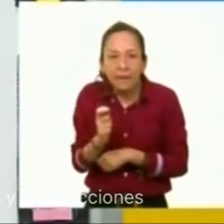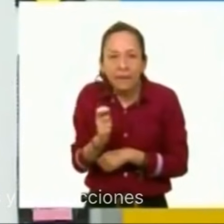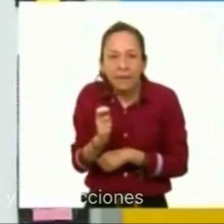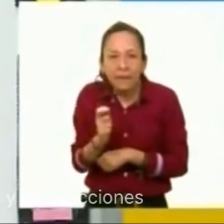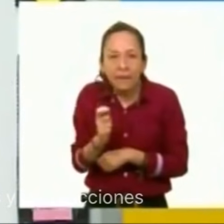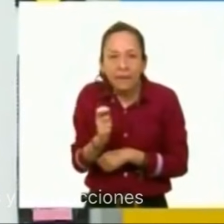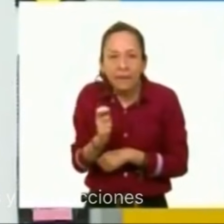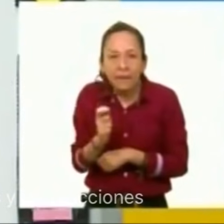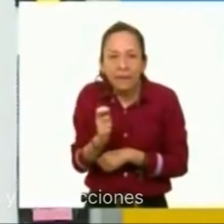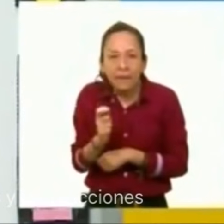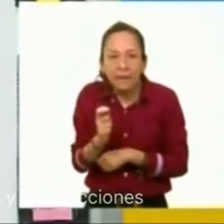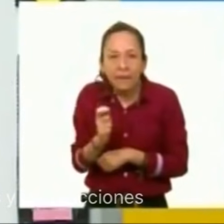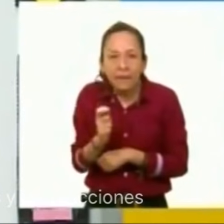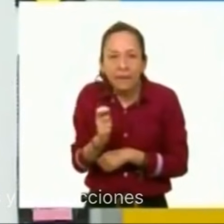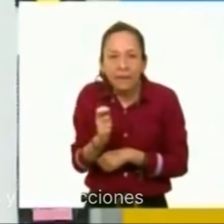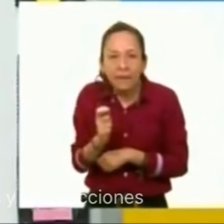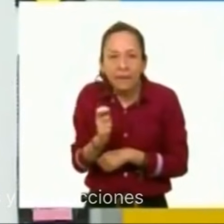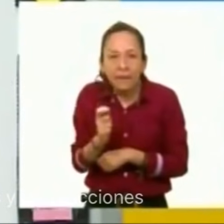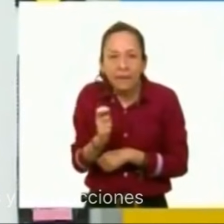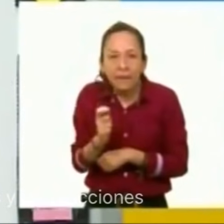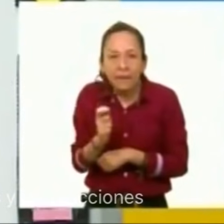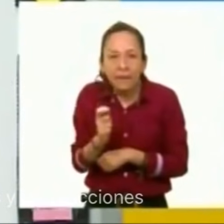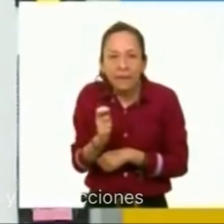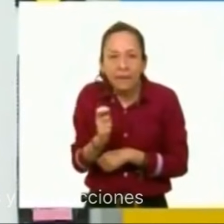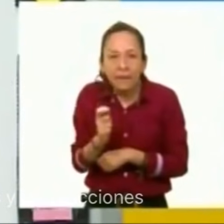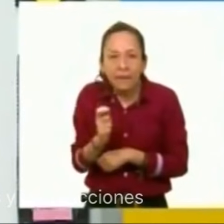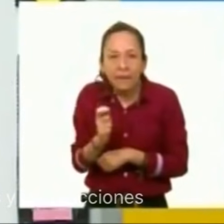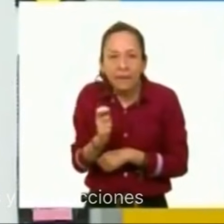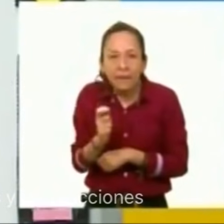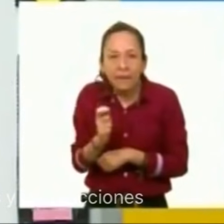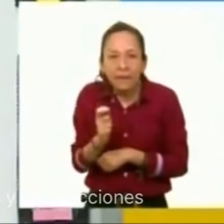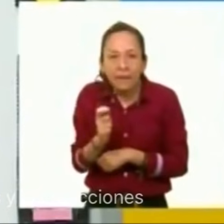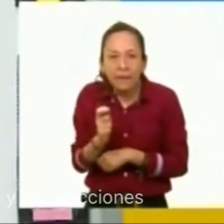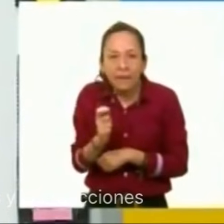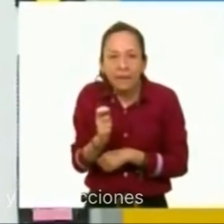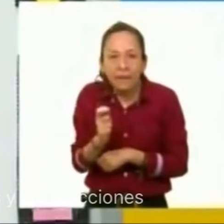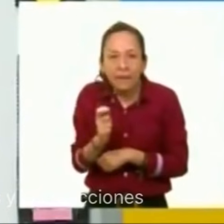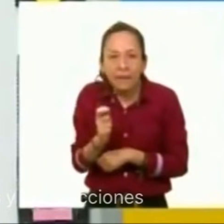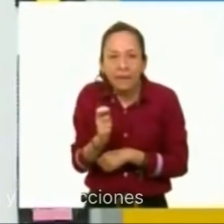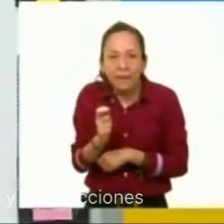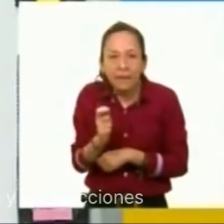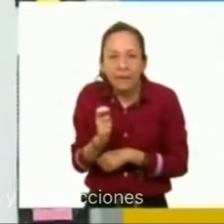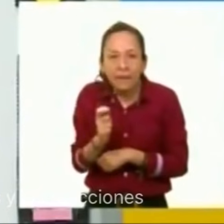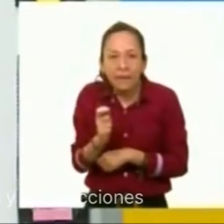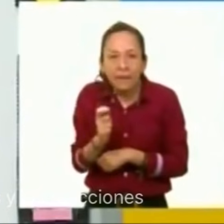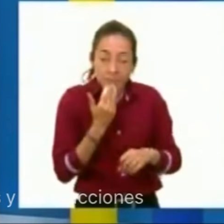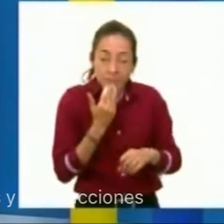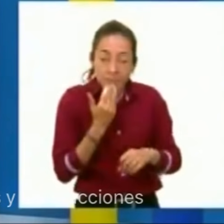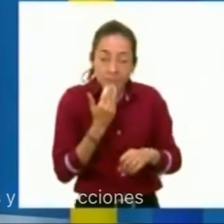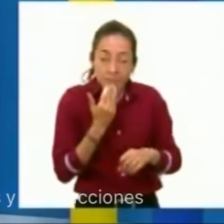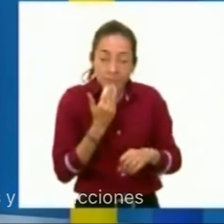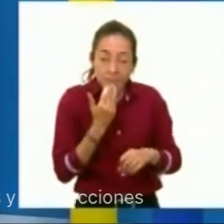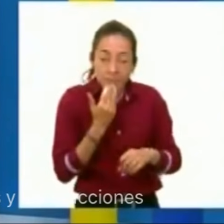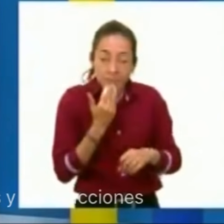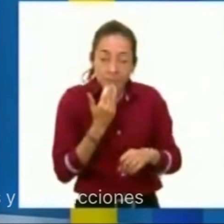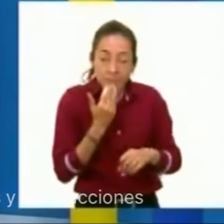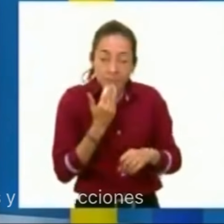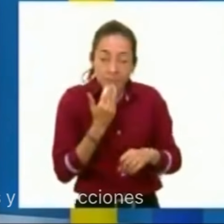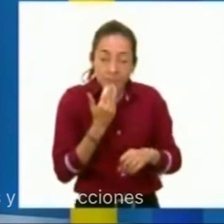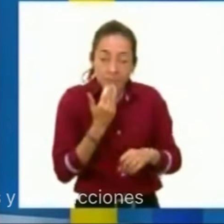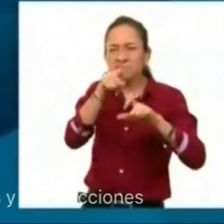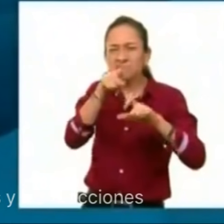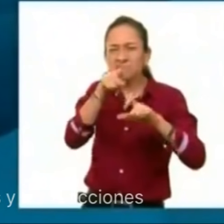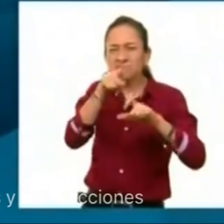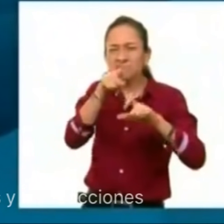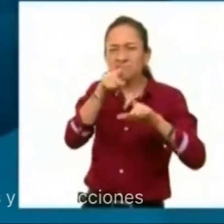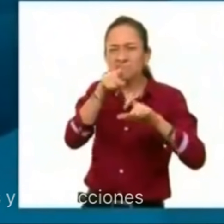representa el tanto por ciento y nos indica cuántas partes son de cada ciento ahora vamos a resolver el desafío 95 en búsqueda de descuentos